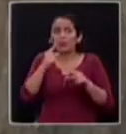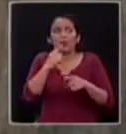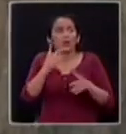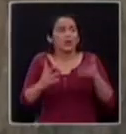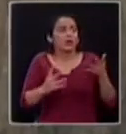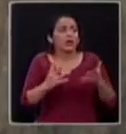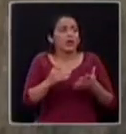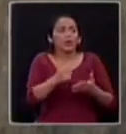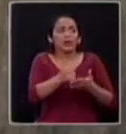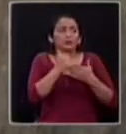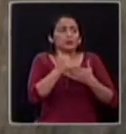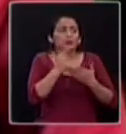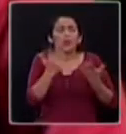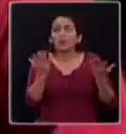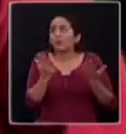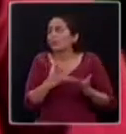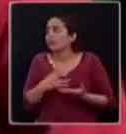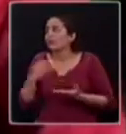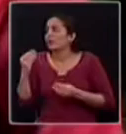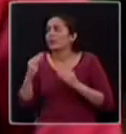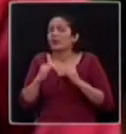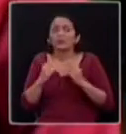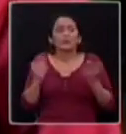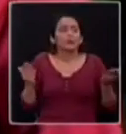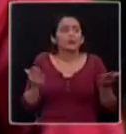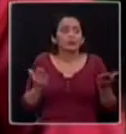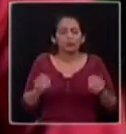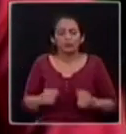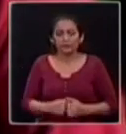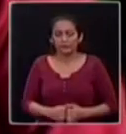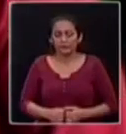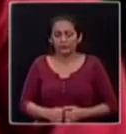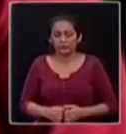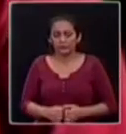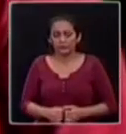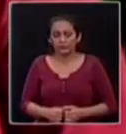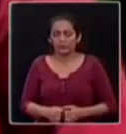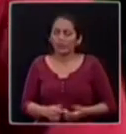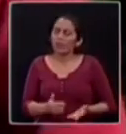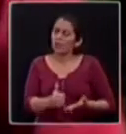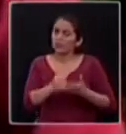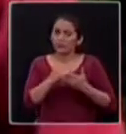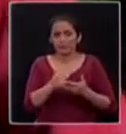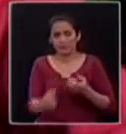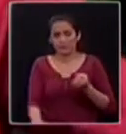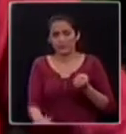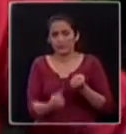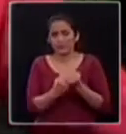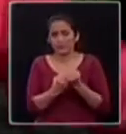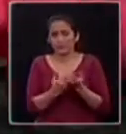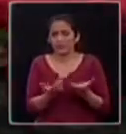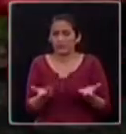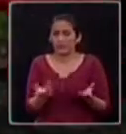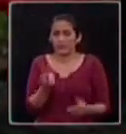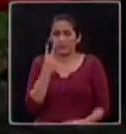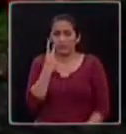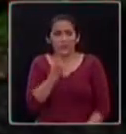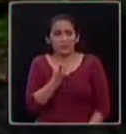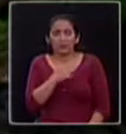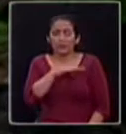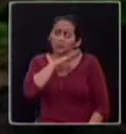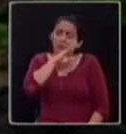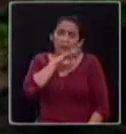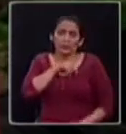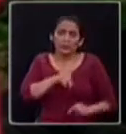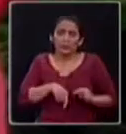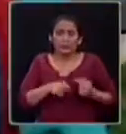porque no tienen a dónde ir. Yo quisiera que den una mano haciendo los trabajos, porque el certundumbre de nosotros, ustedes no podemos ni dormir, yo estoy al